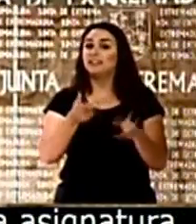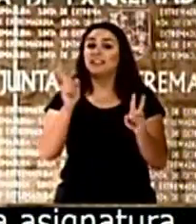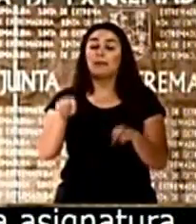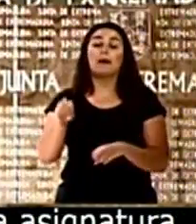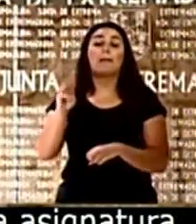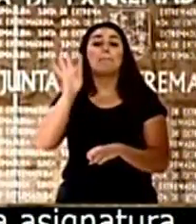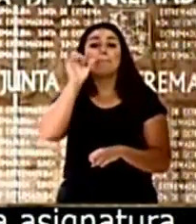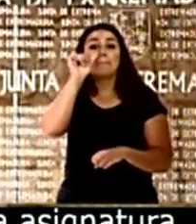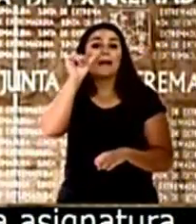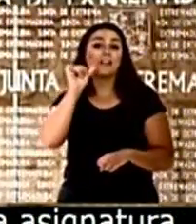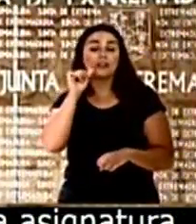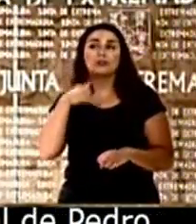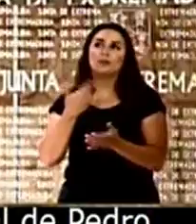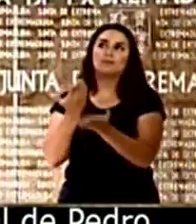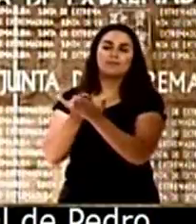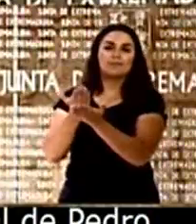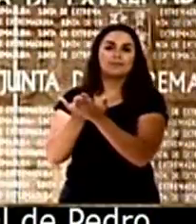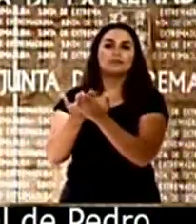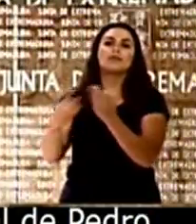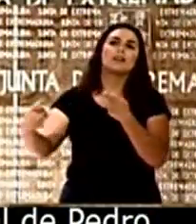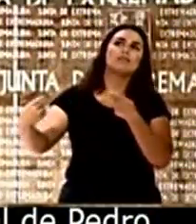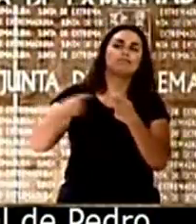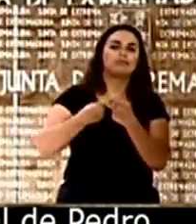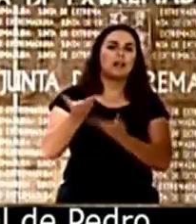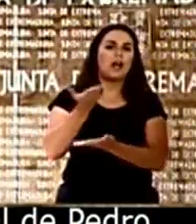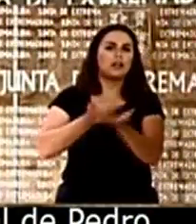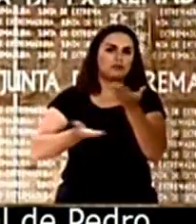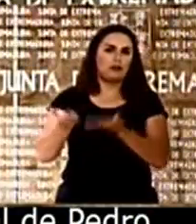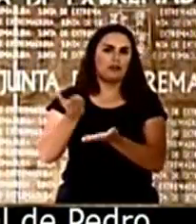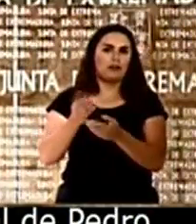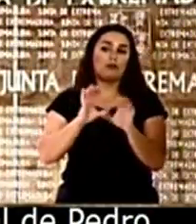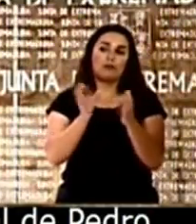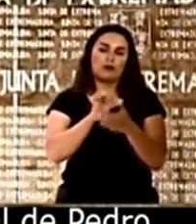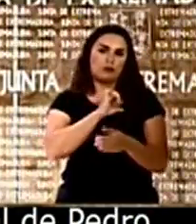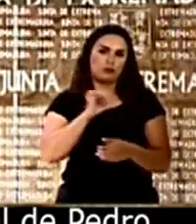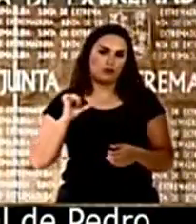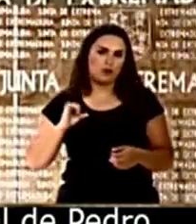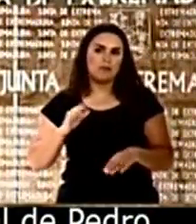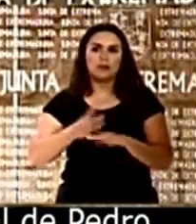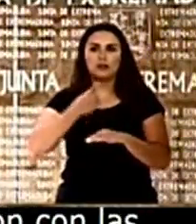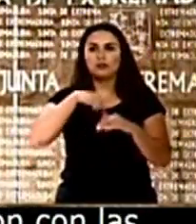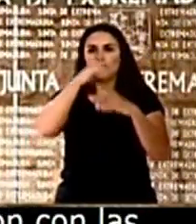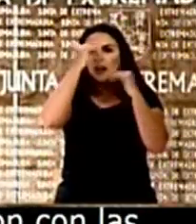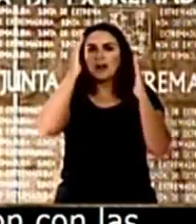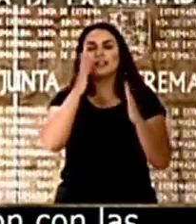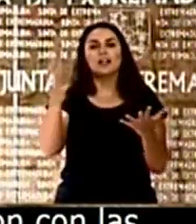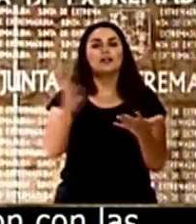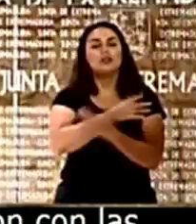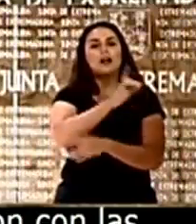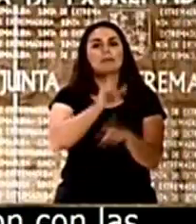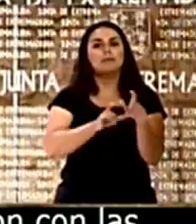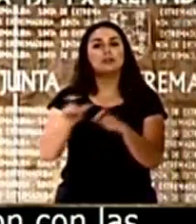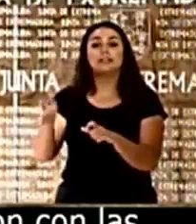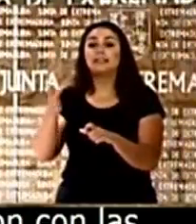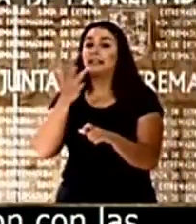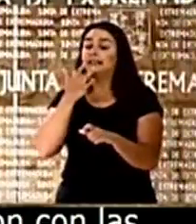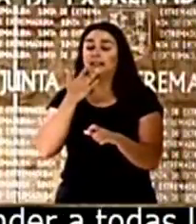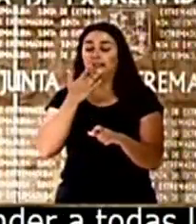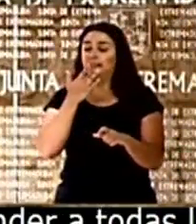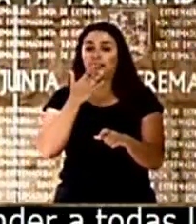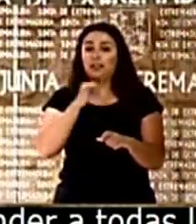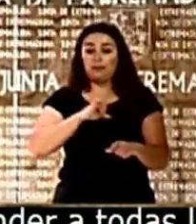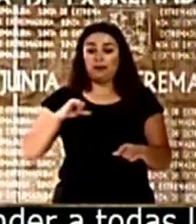Sánchez le reclamamos la necesaria cofinanciación con las comunidades autónomas para que podamos atender a todas las personas que no pueden valerse por sí mismas y